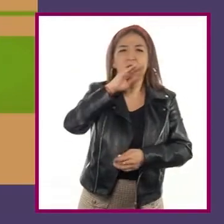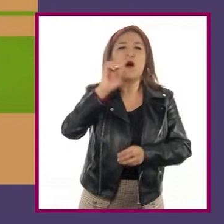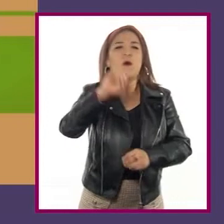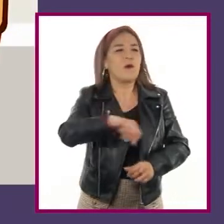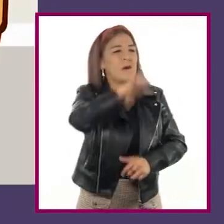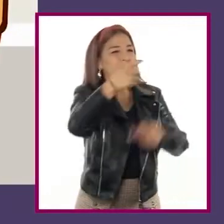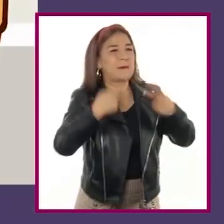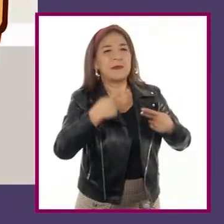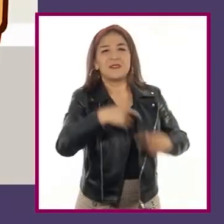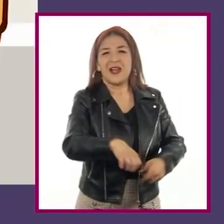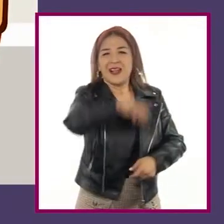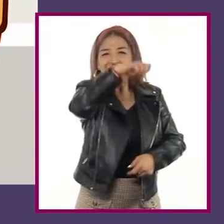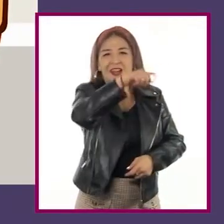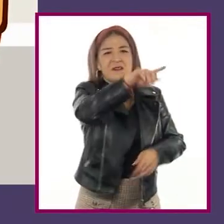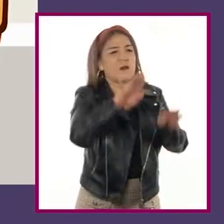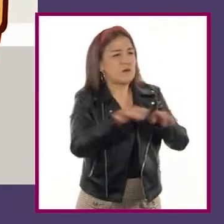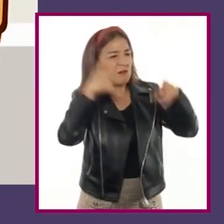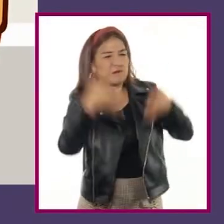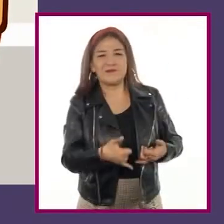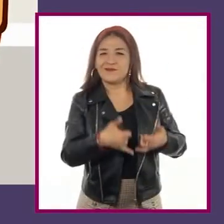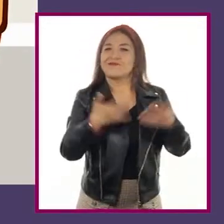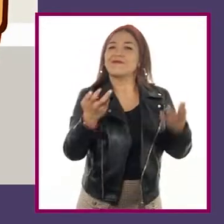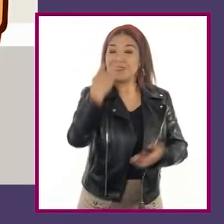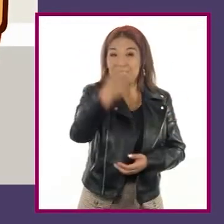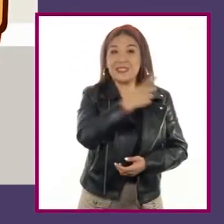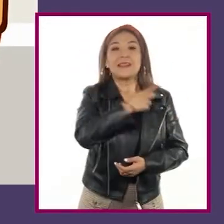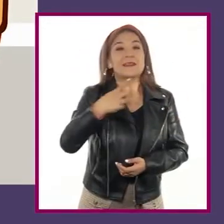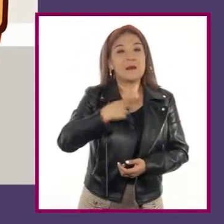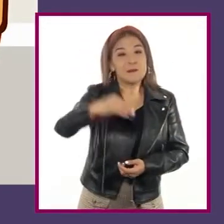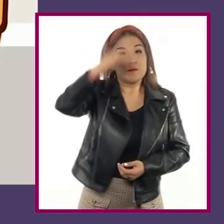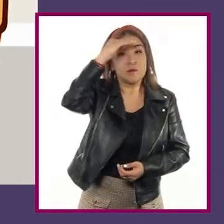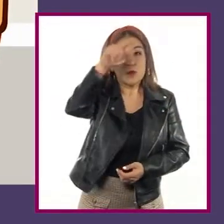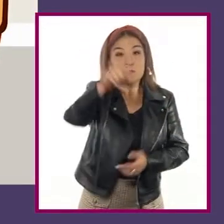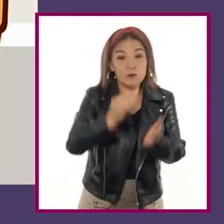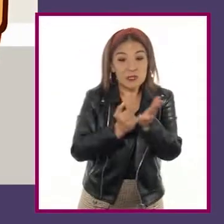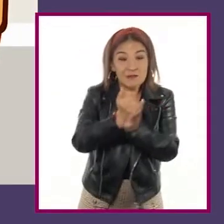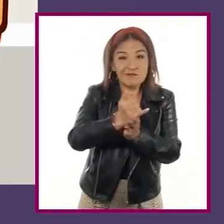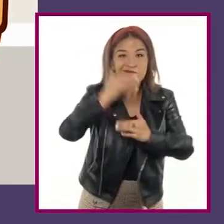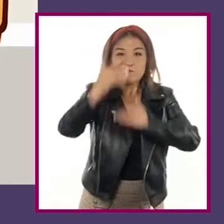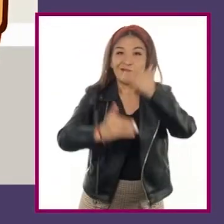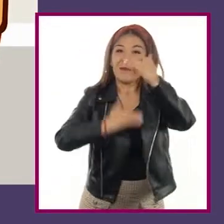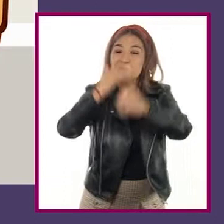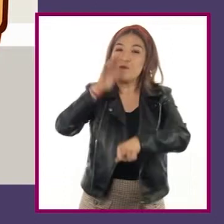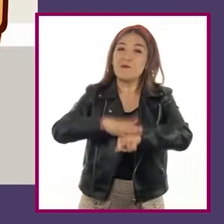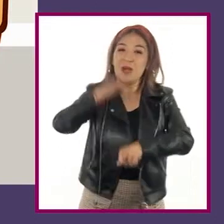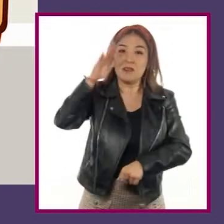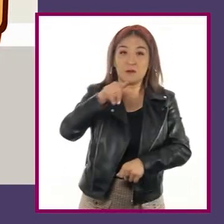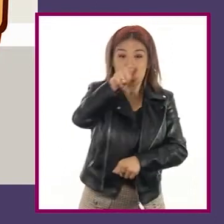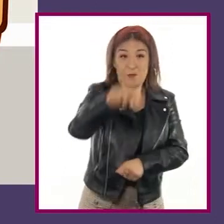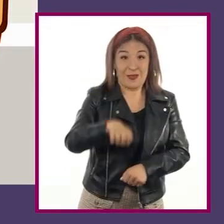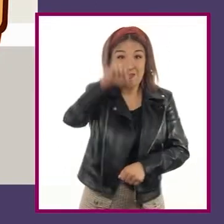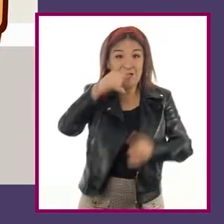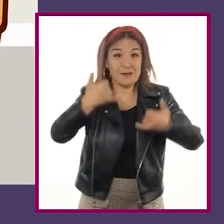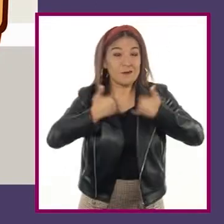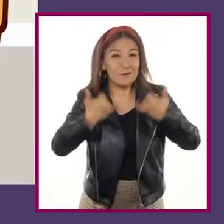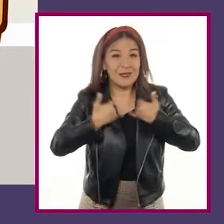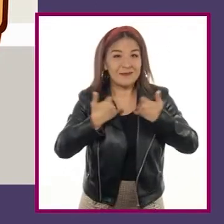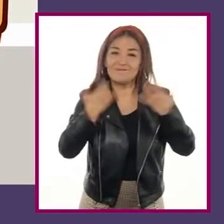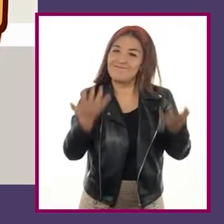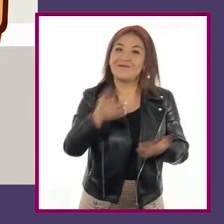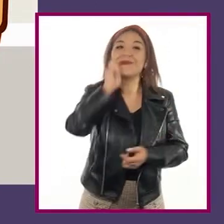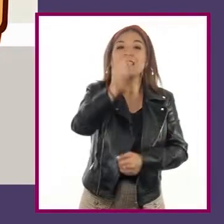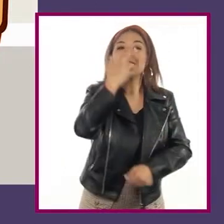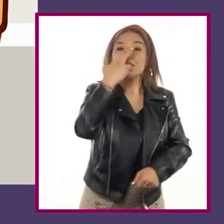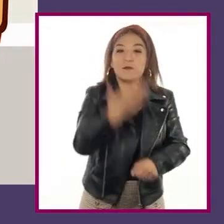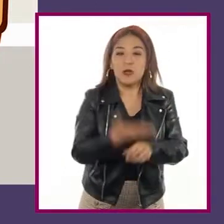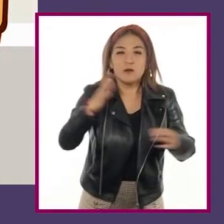entorno. La autonomía moral para tomar decisiones es cada vez mayor, no por nuestra edad, sino por la